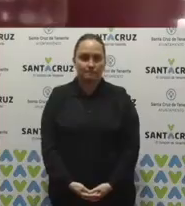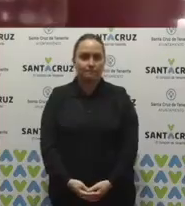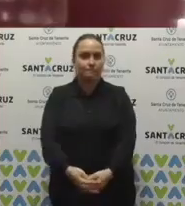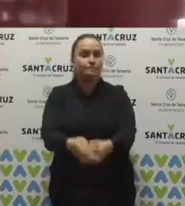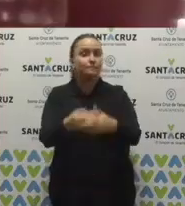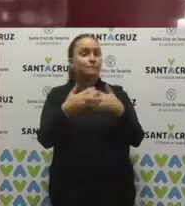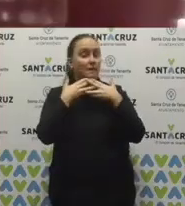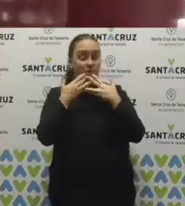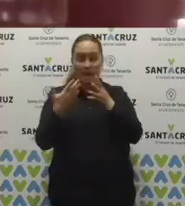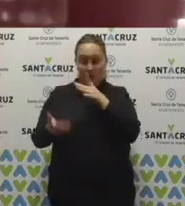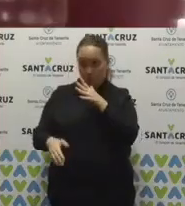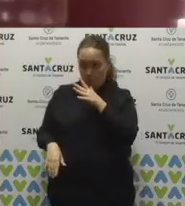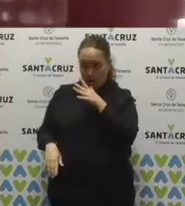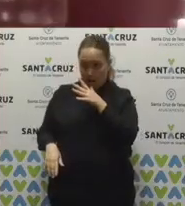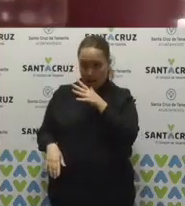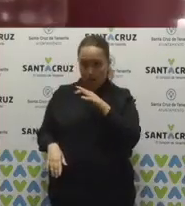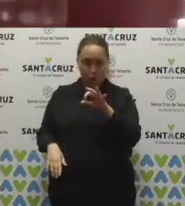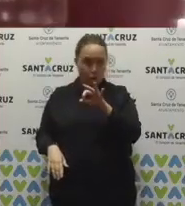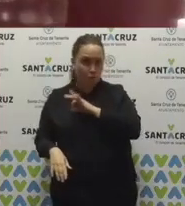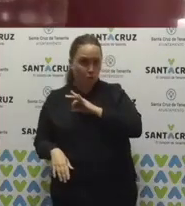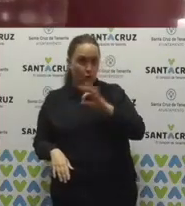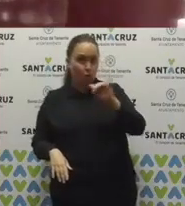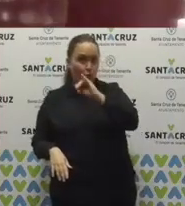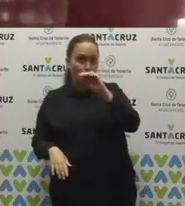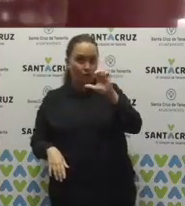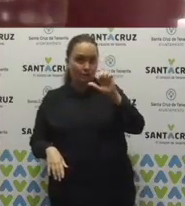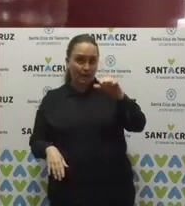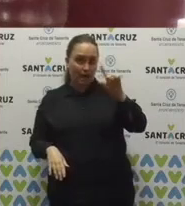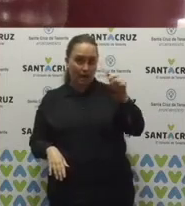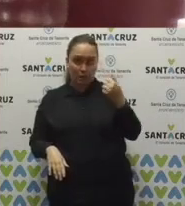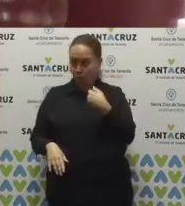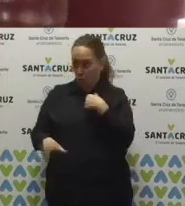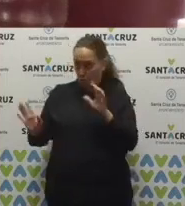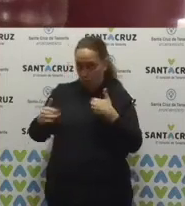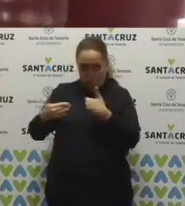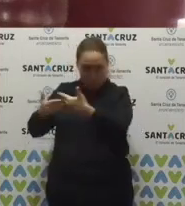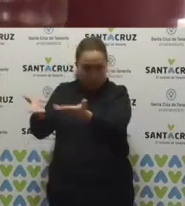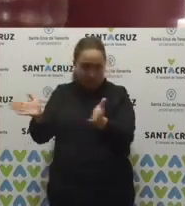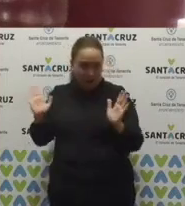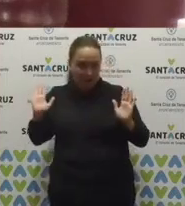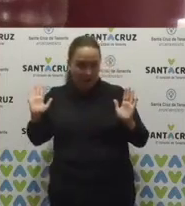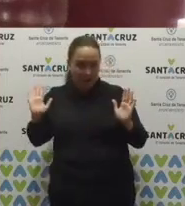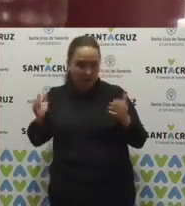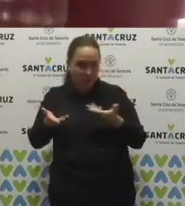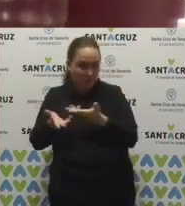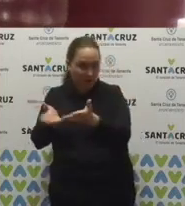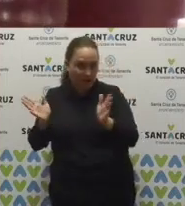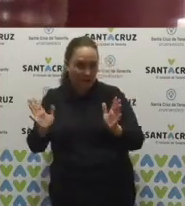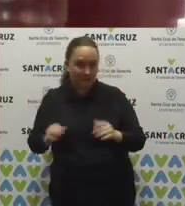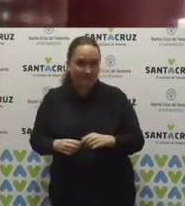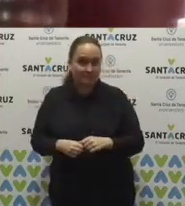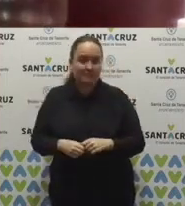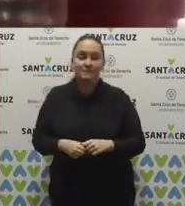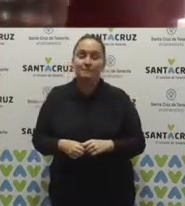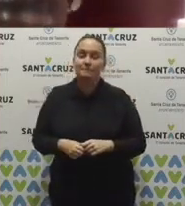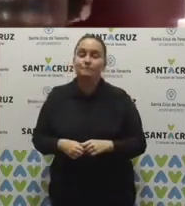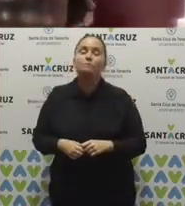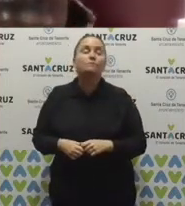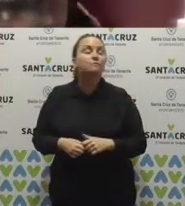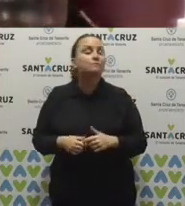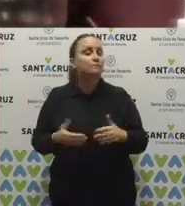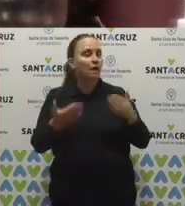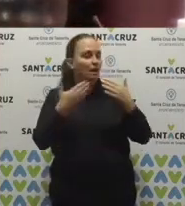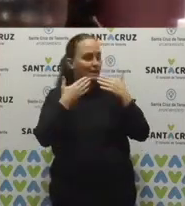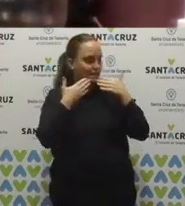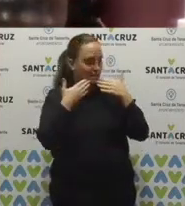josé ángel no yo lo que quiera usted don josé ángel muchas gracias